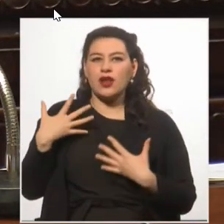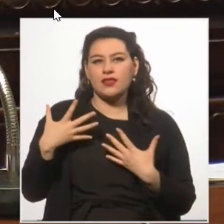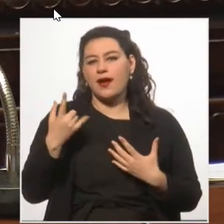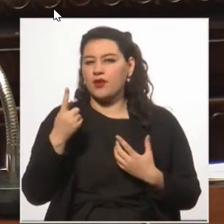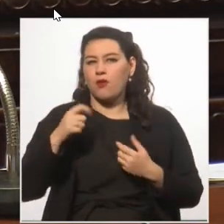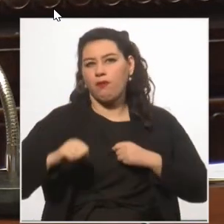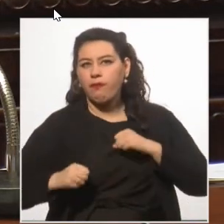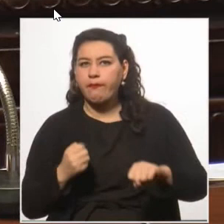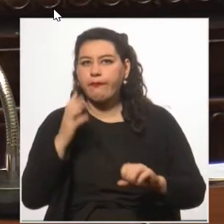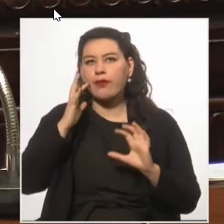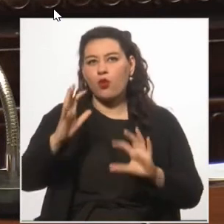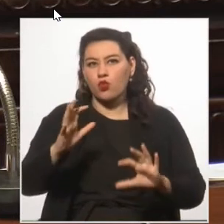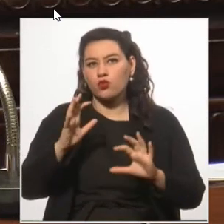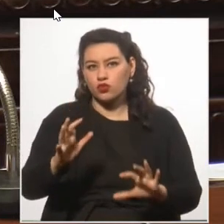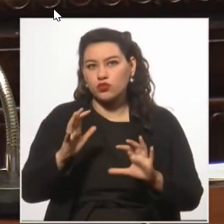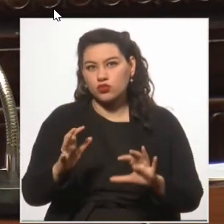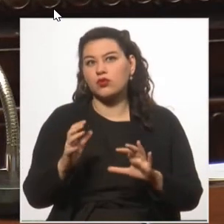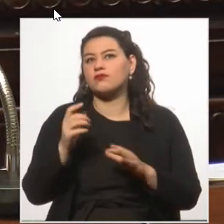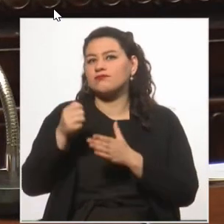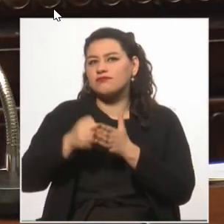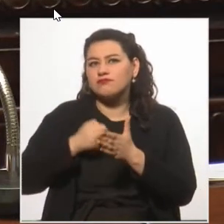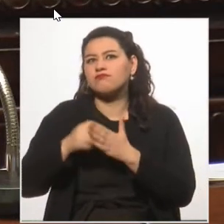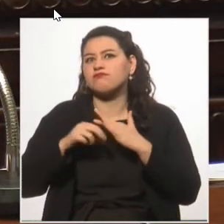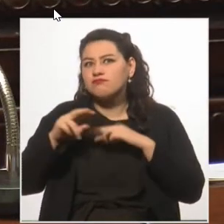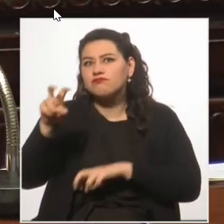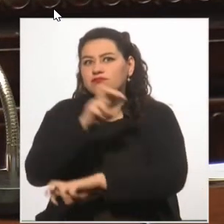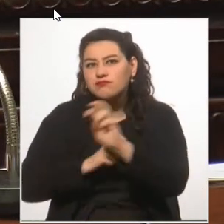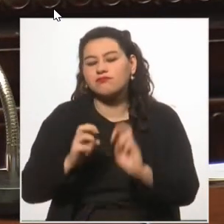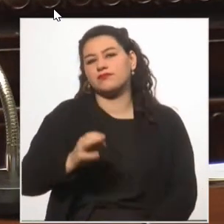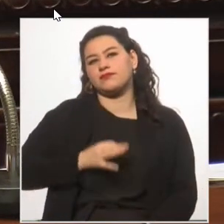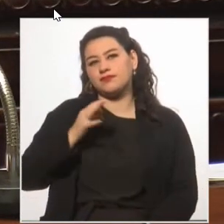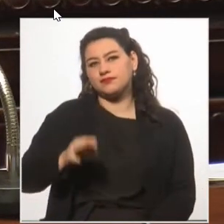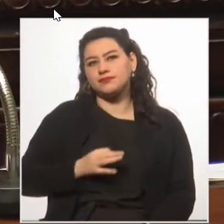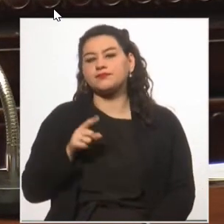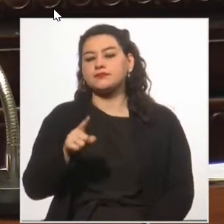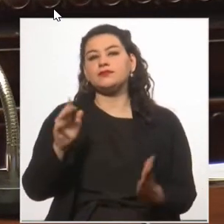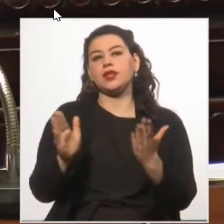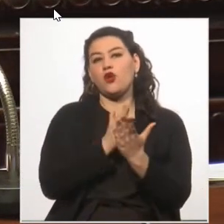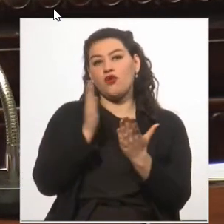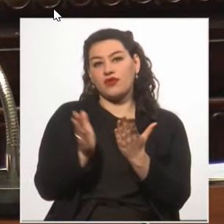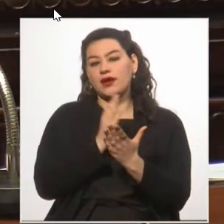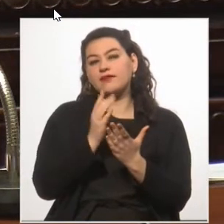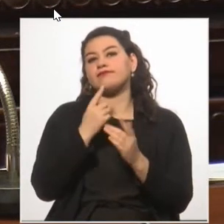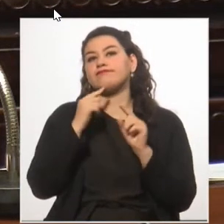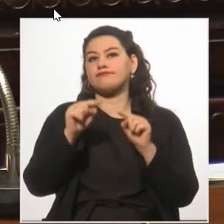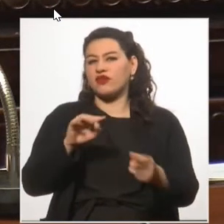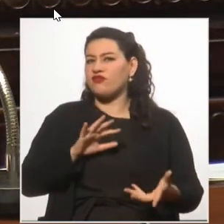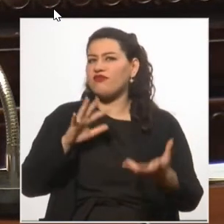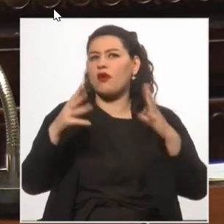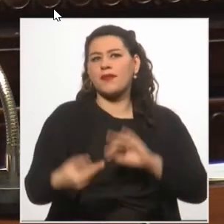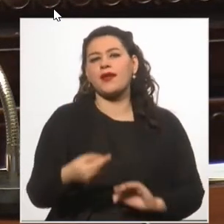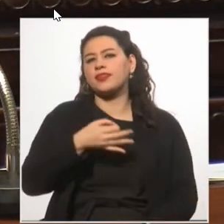torpeza, con el cincel perseverante de la vida. La obra adquiere la forma de